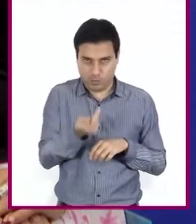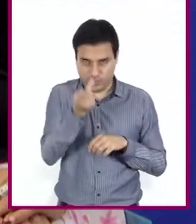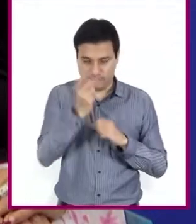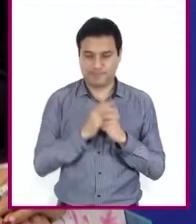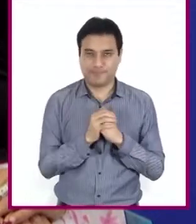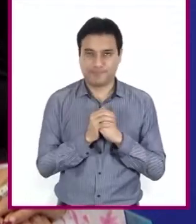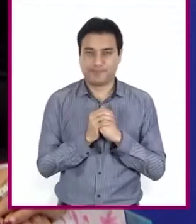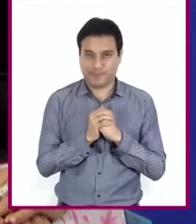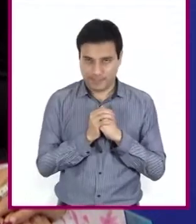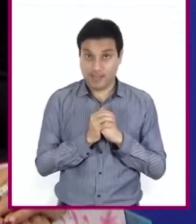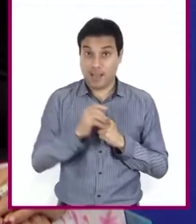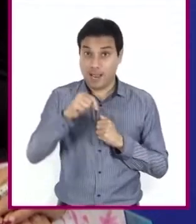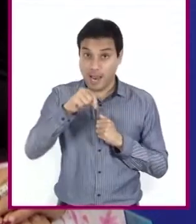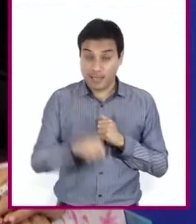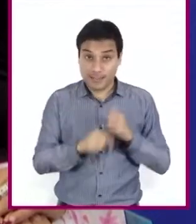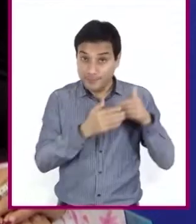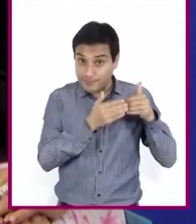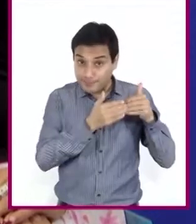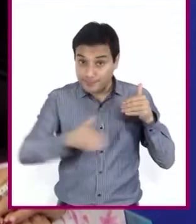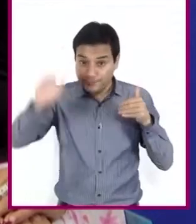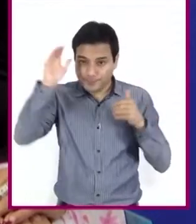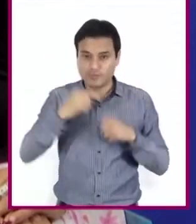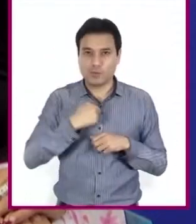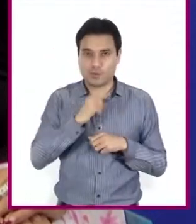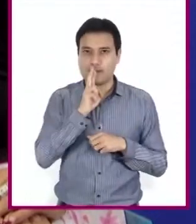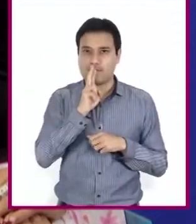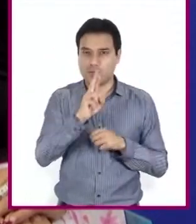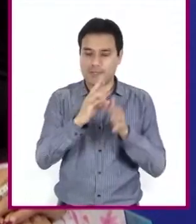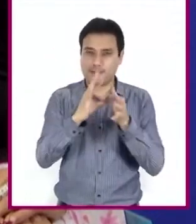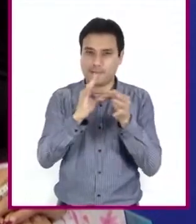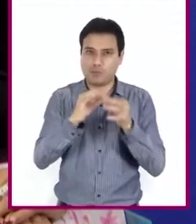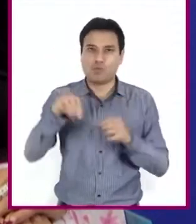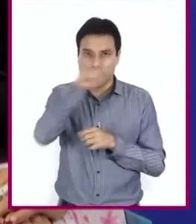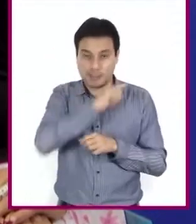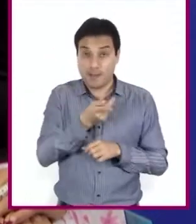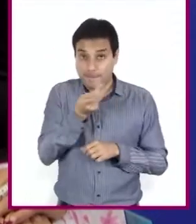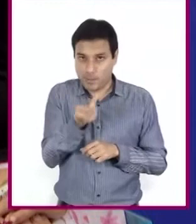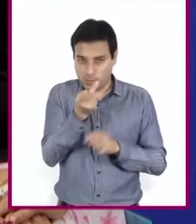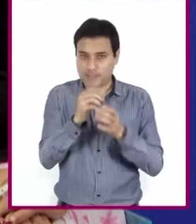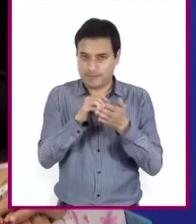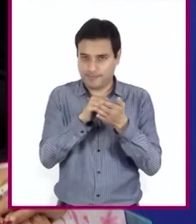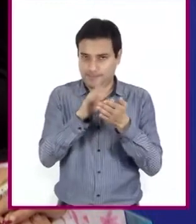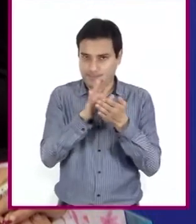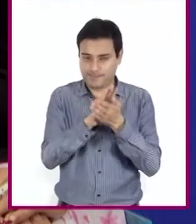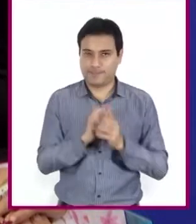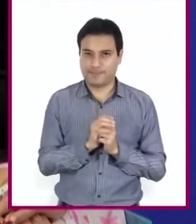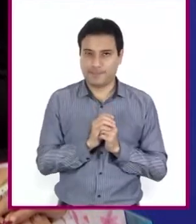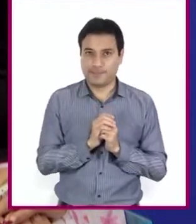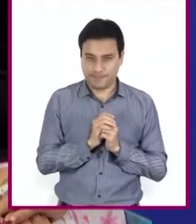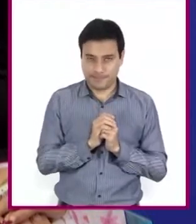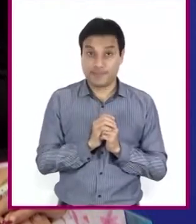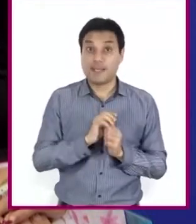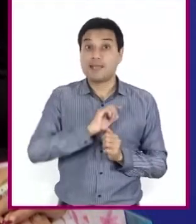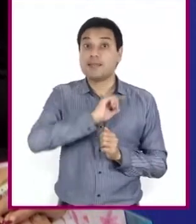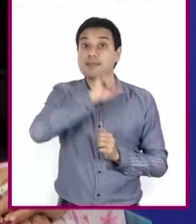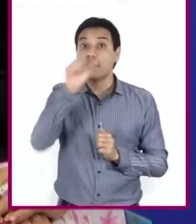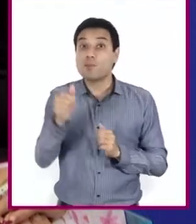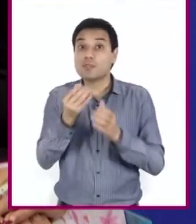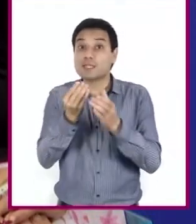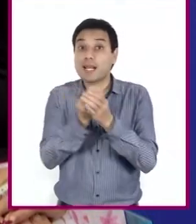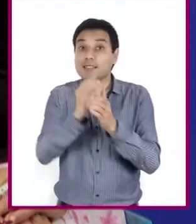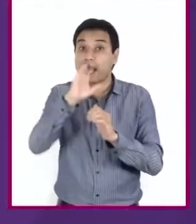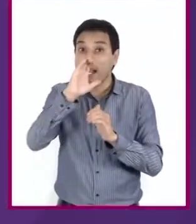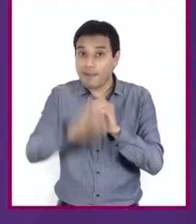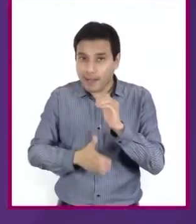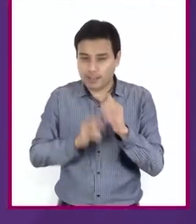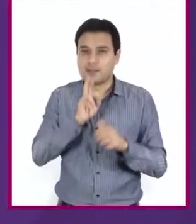a contestar en el transcurso de nuestra sesión. Anótenlas en su cuaderno y respóndanlas al término del